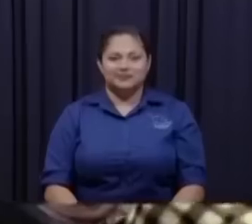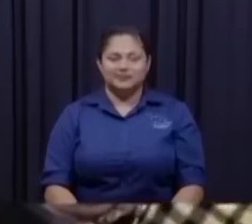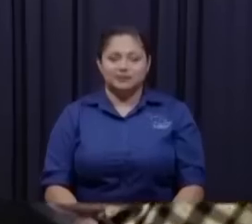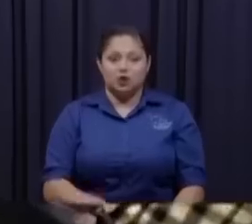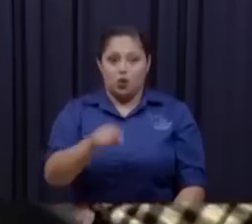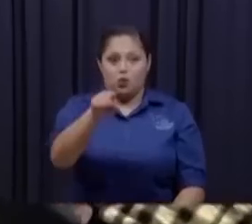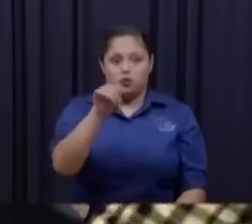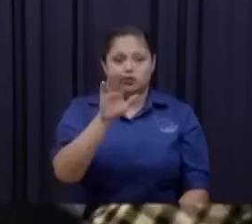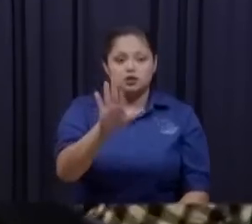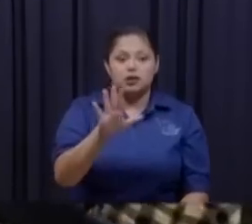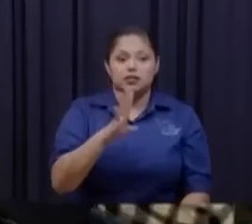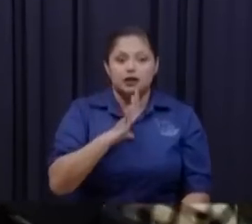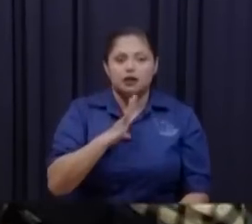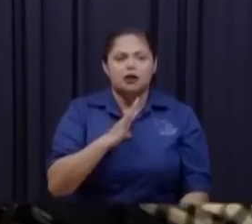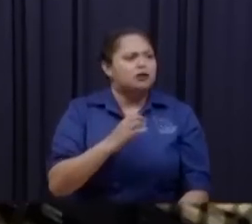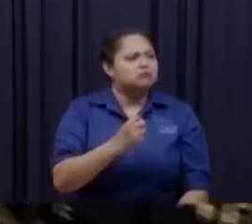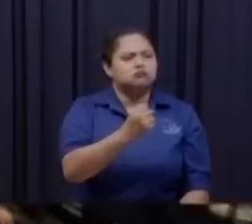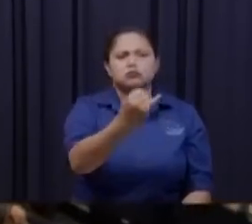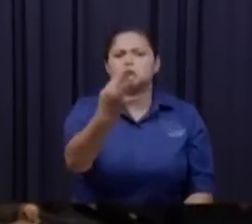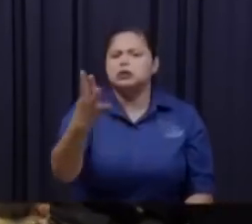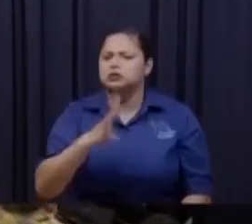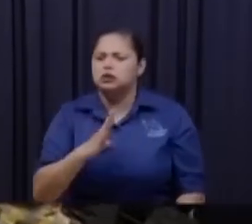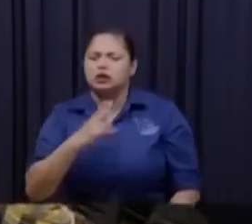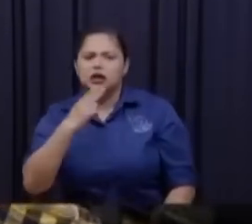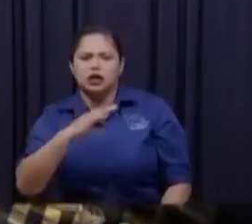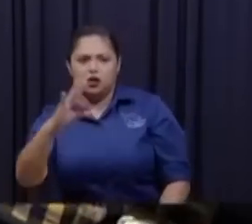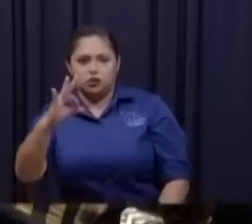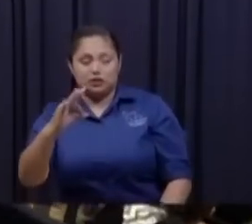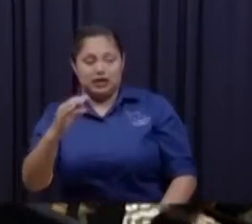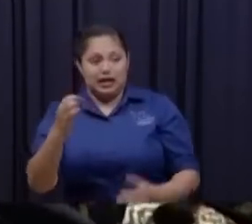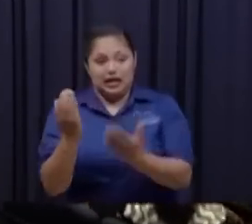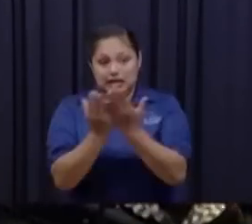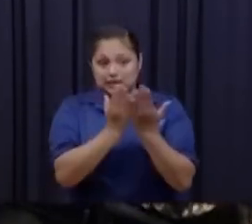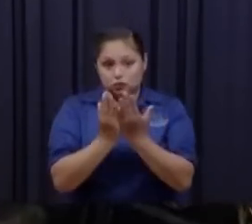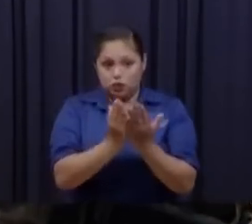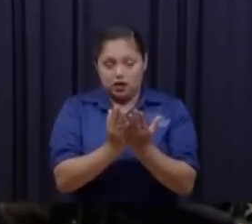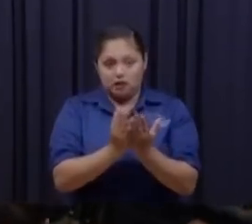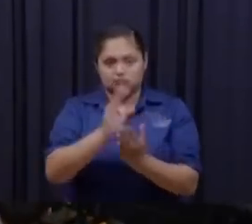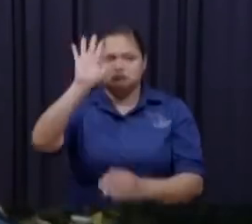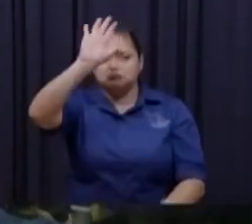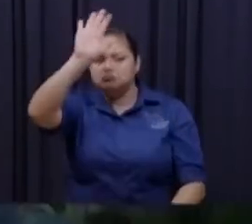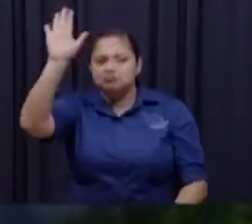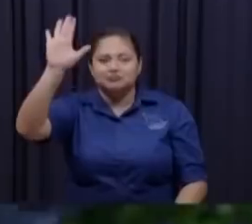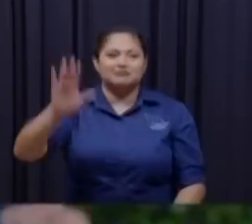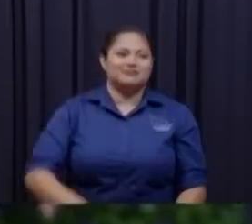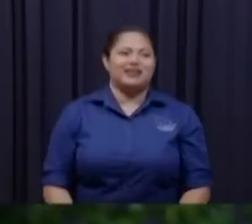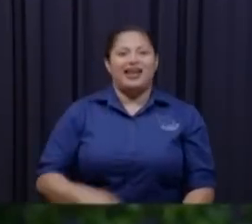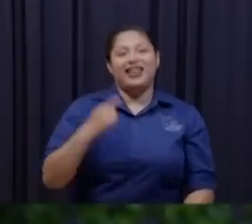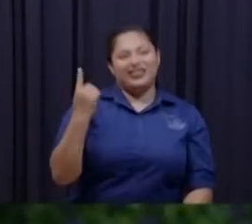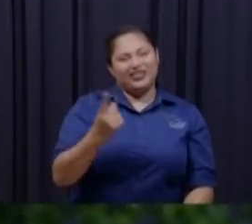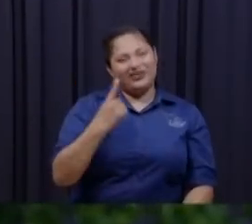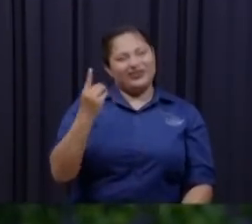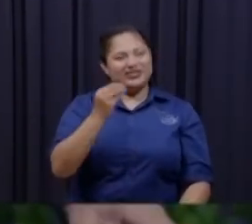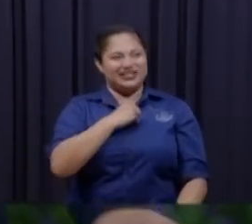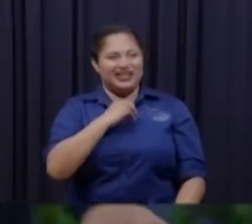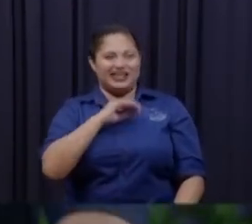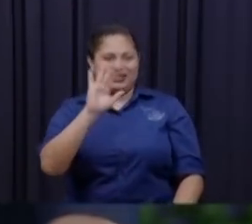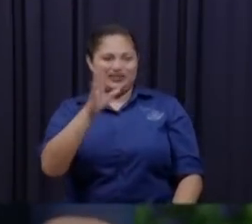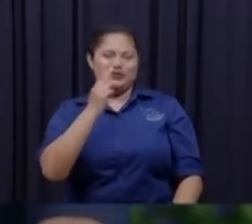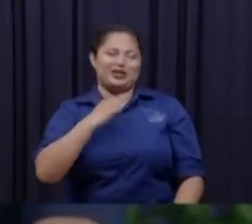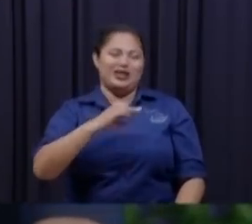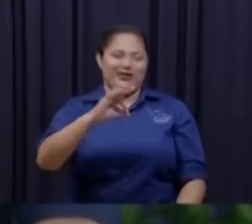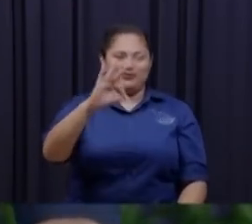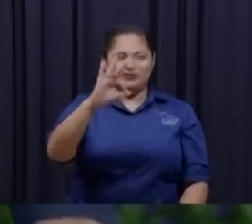¿Usted tiene, cuántos tienen hijos en edad escolar? Vaya pues, todos quieren que sus hijos